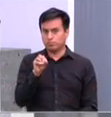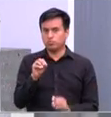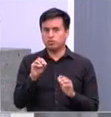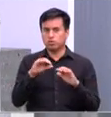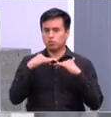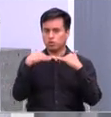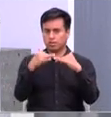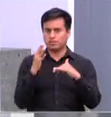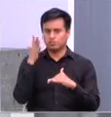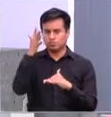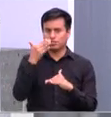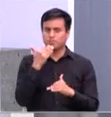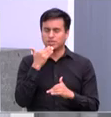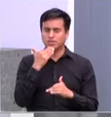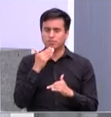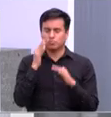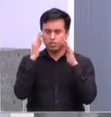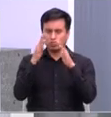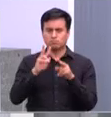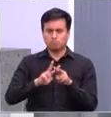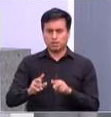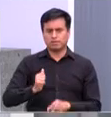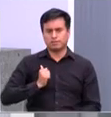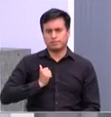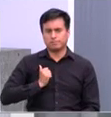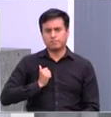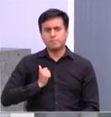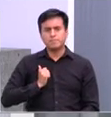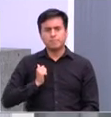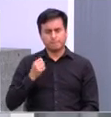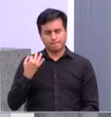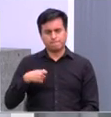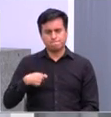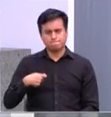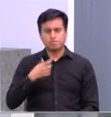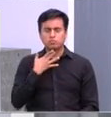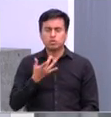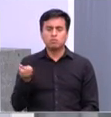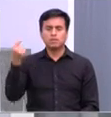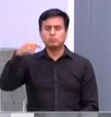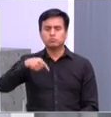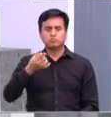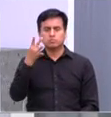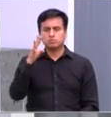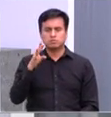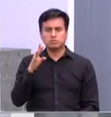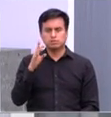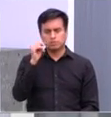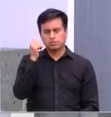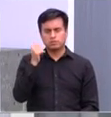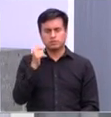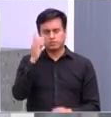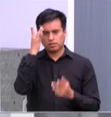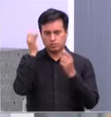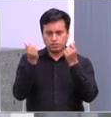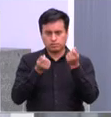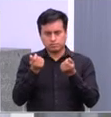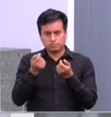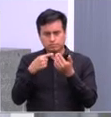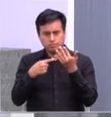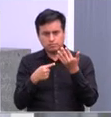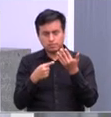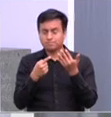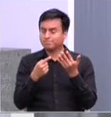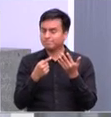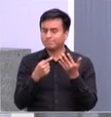congreso, pero entusiasmo en ponerlo en práctica, sobre todo, porque no venimos a hacer malabarismo intelectual,